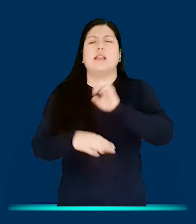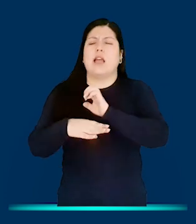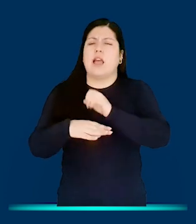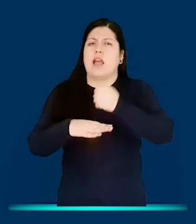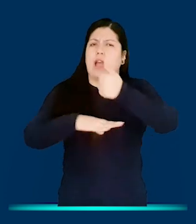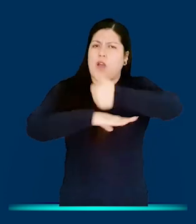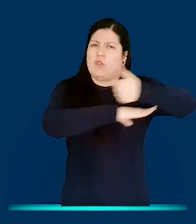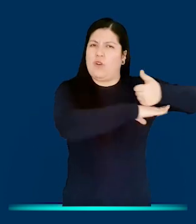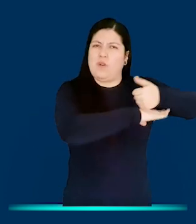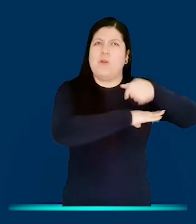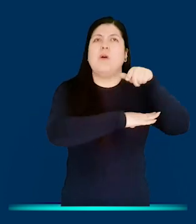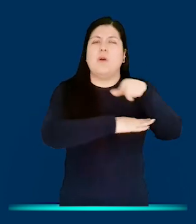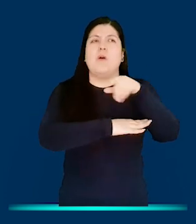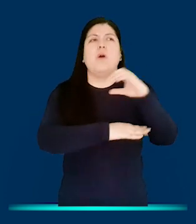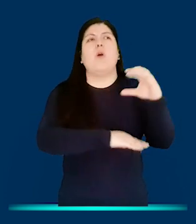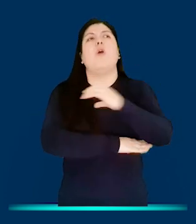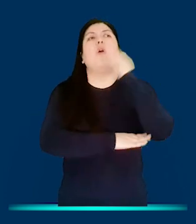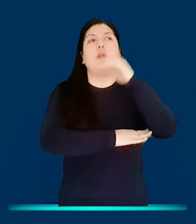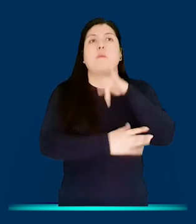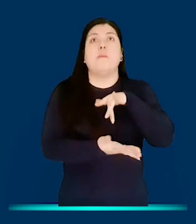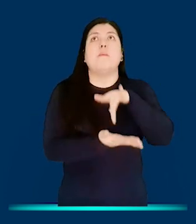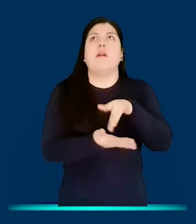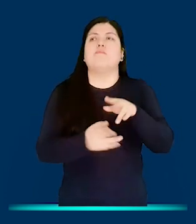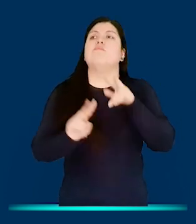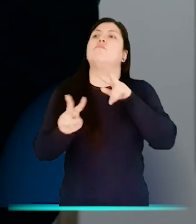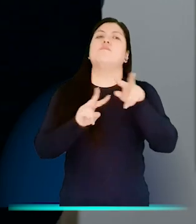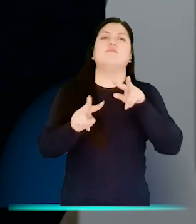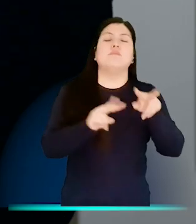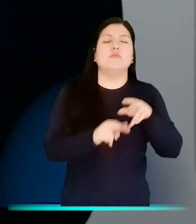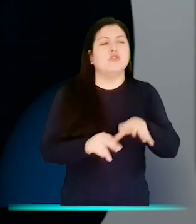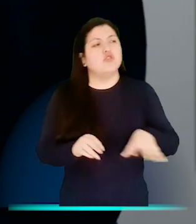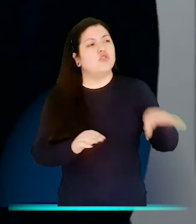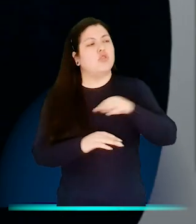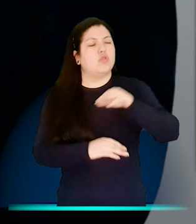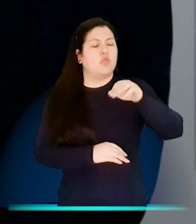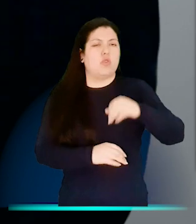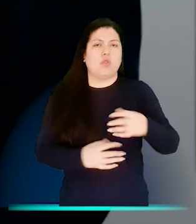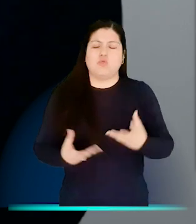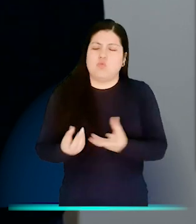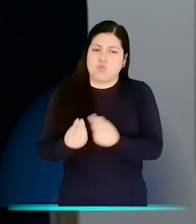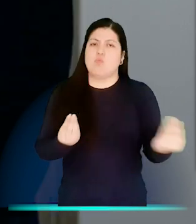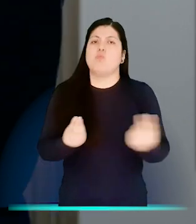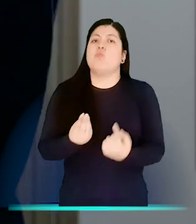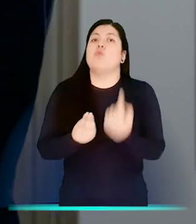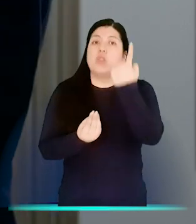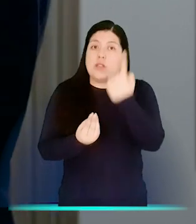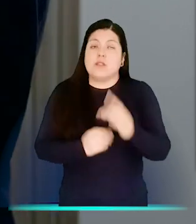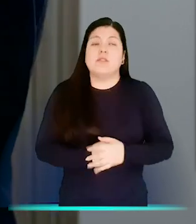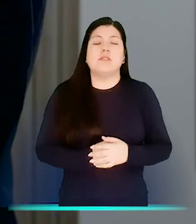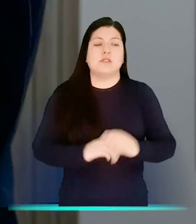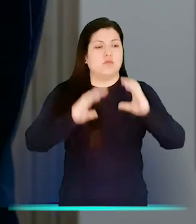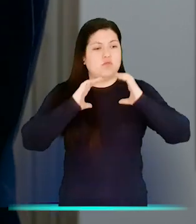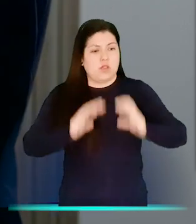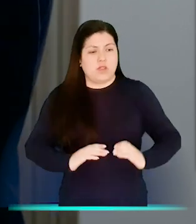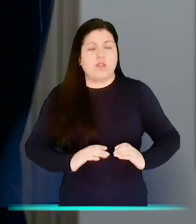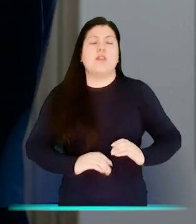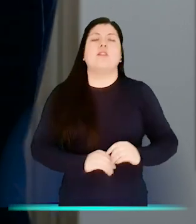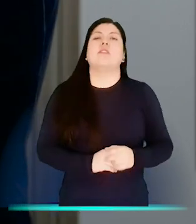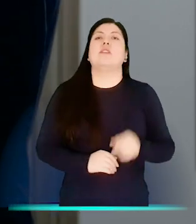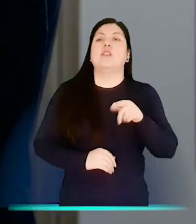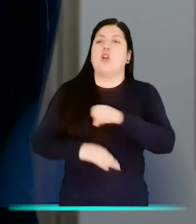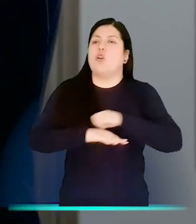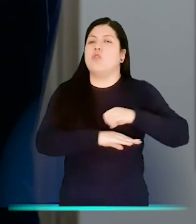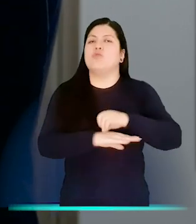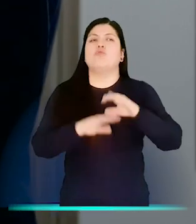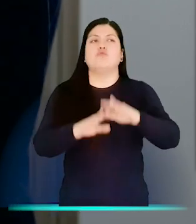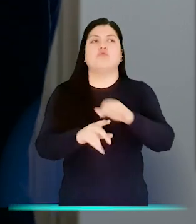autoridades del territorio, todas las autoridades de Colombia tienen presencia y adicionalmente hay presencia de todas las fuerzas políticas y de